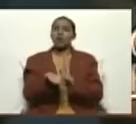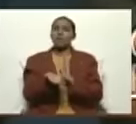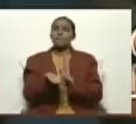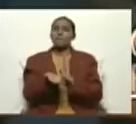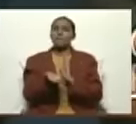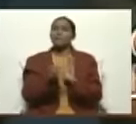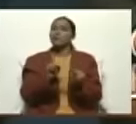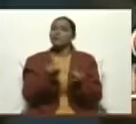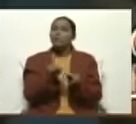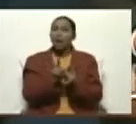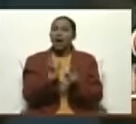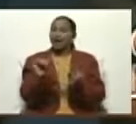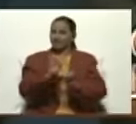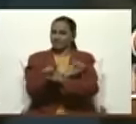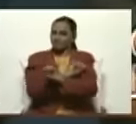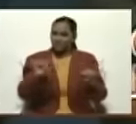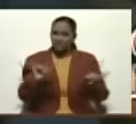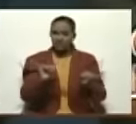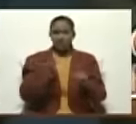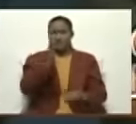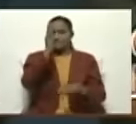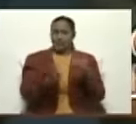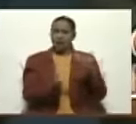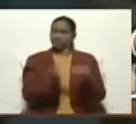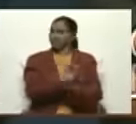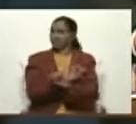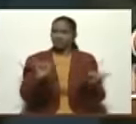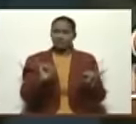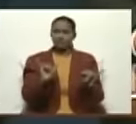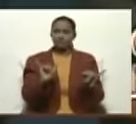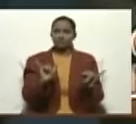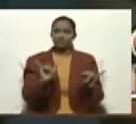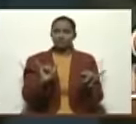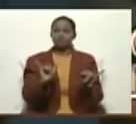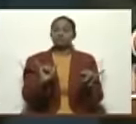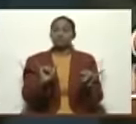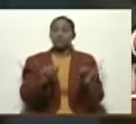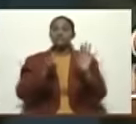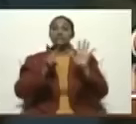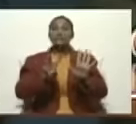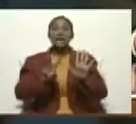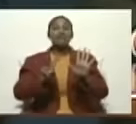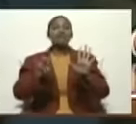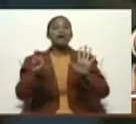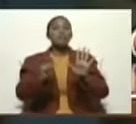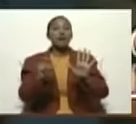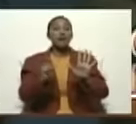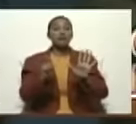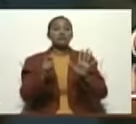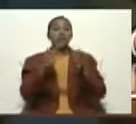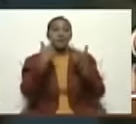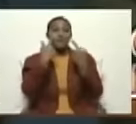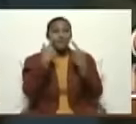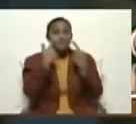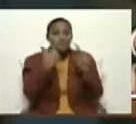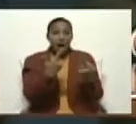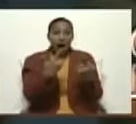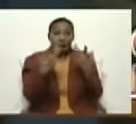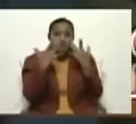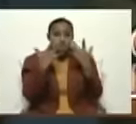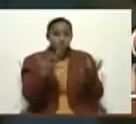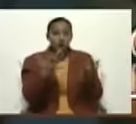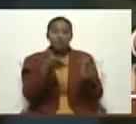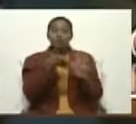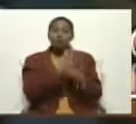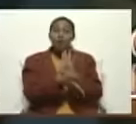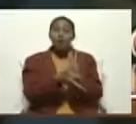haciendo el corte que debe hacerse. Y ya tenemos casi 7 meses de ver ese exterminio. Pero allí ustedes